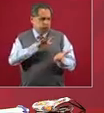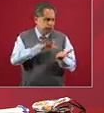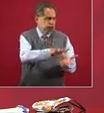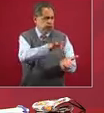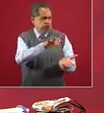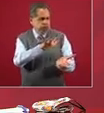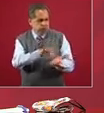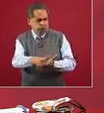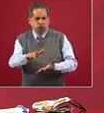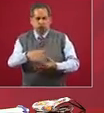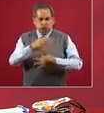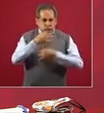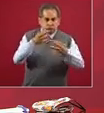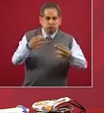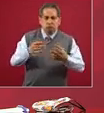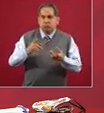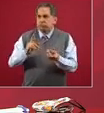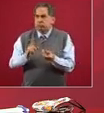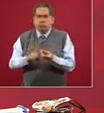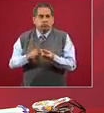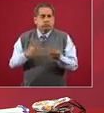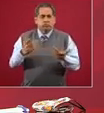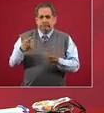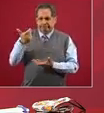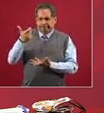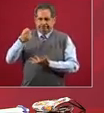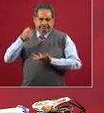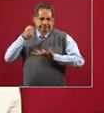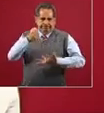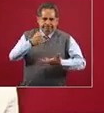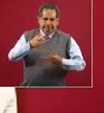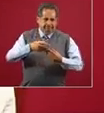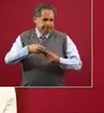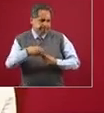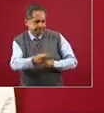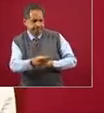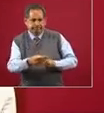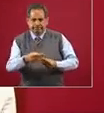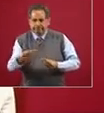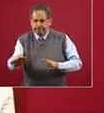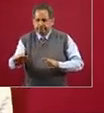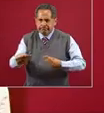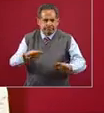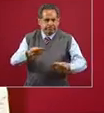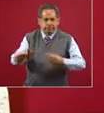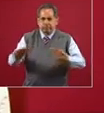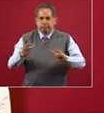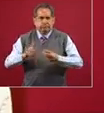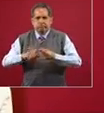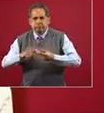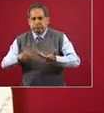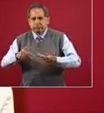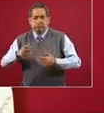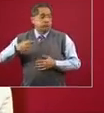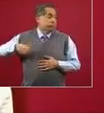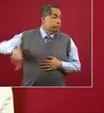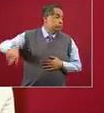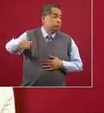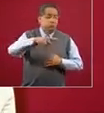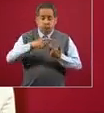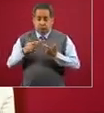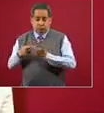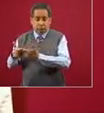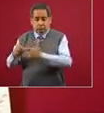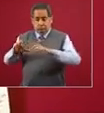poder informar dónde se están destinando los recursos públicos de todos los ciudadanos